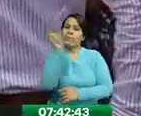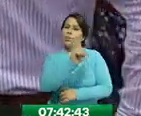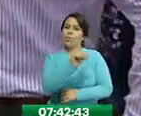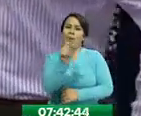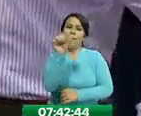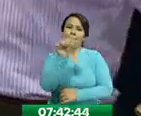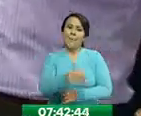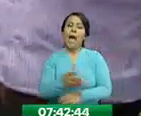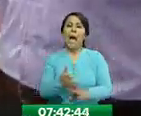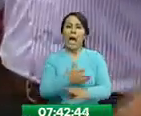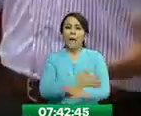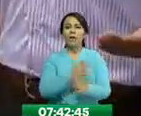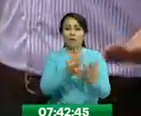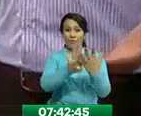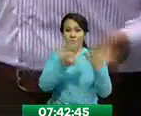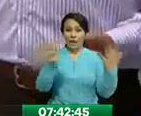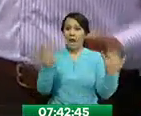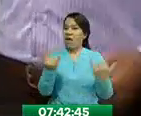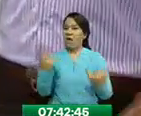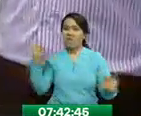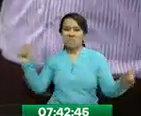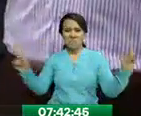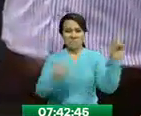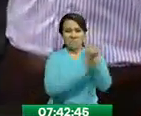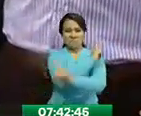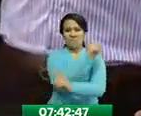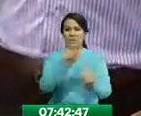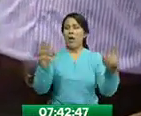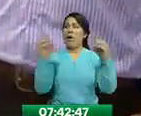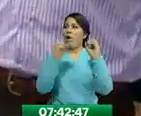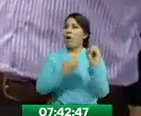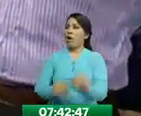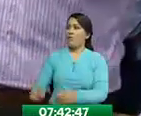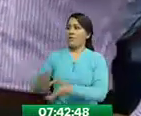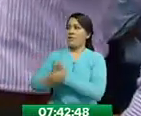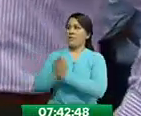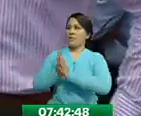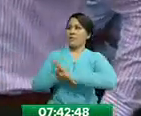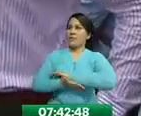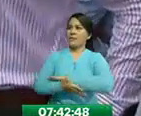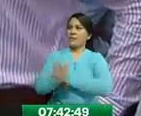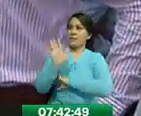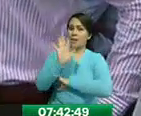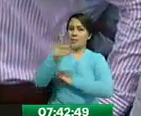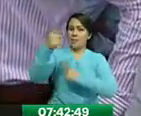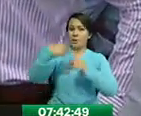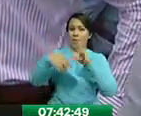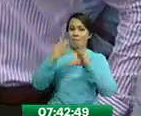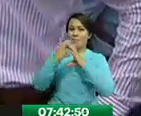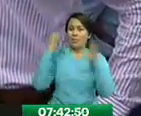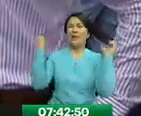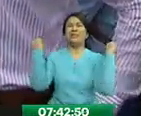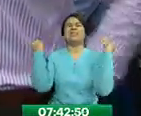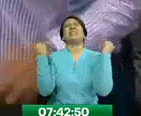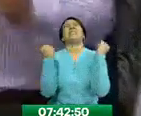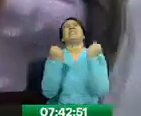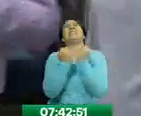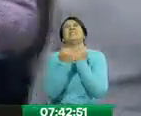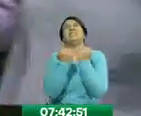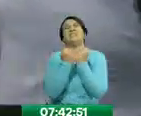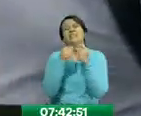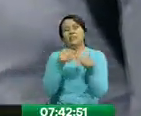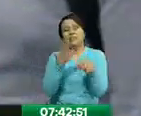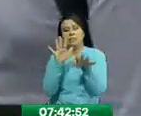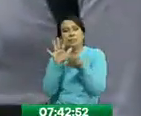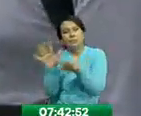no. Antes se hacía la fila. Ahorita no, mire cómo está todo desordenado. Ya mismo viene la buseta y va a ver cómo es el atropello. Caballero, muy